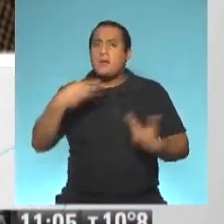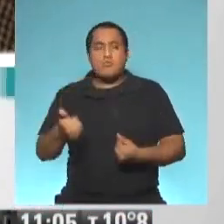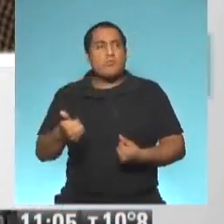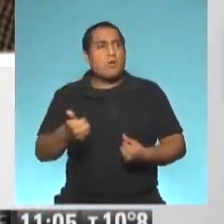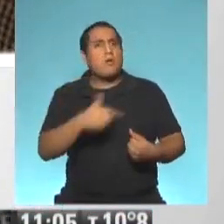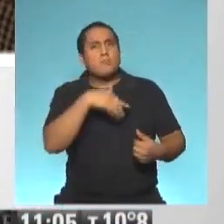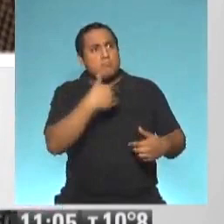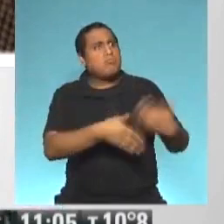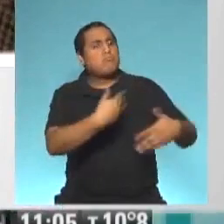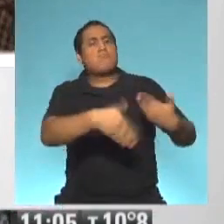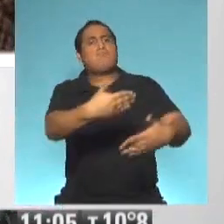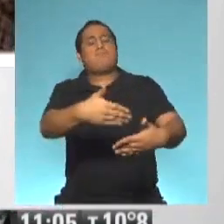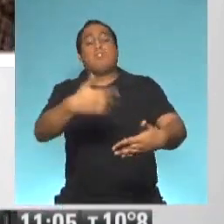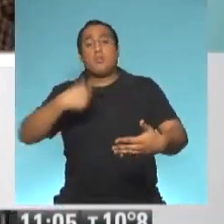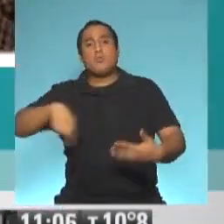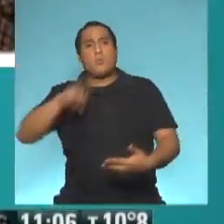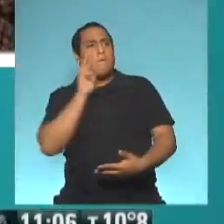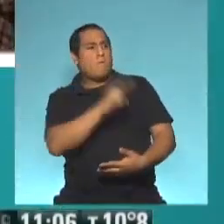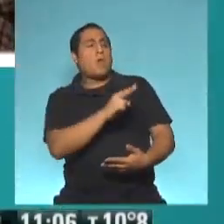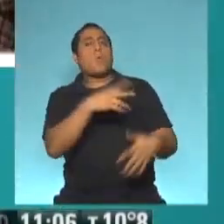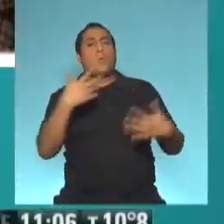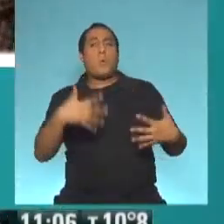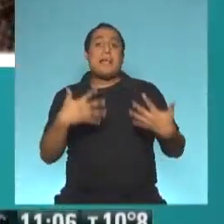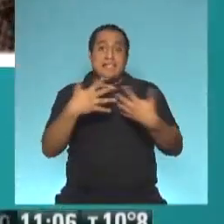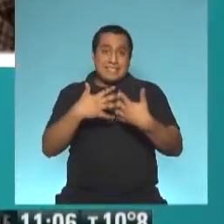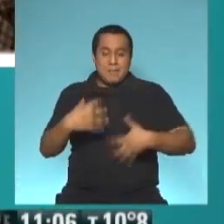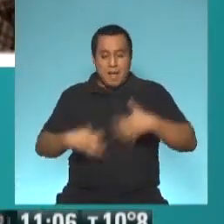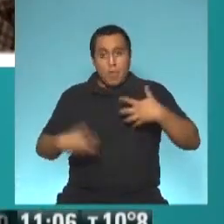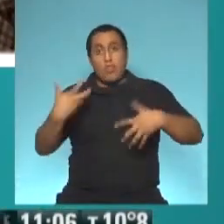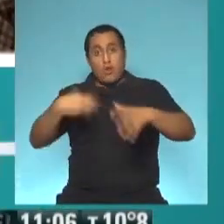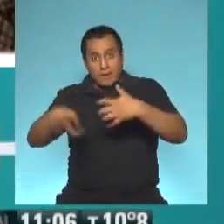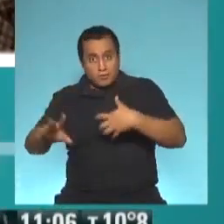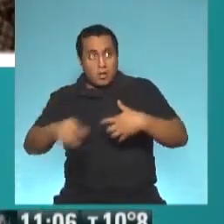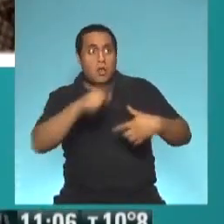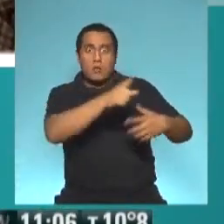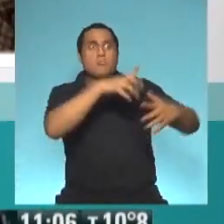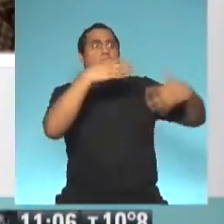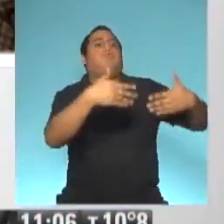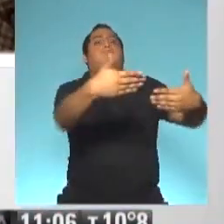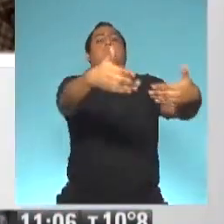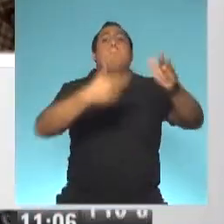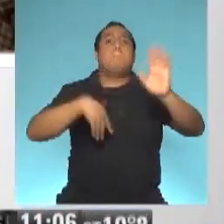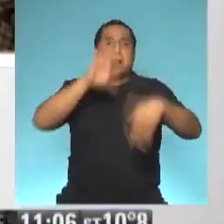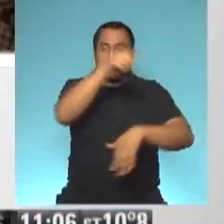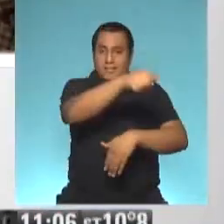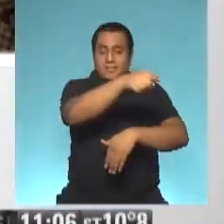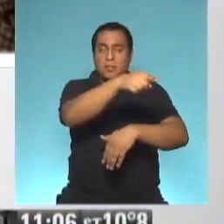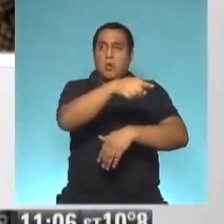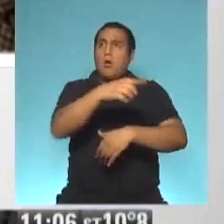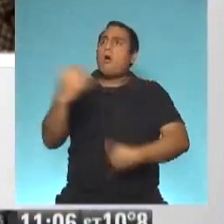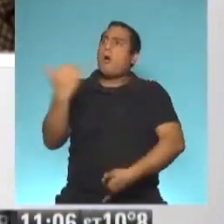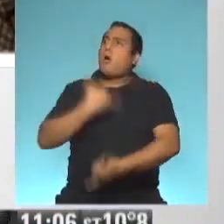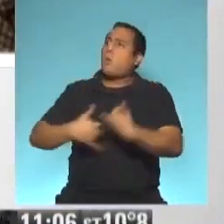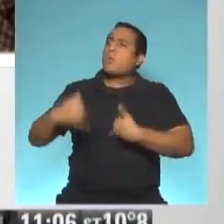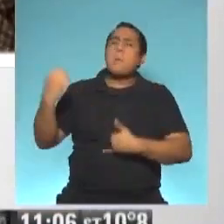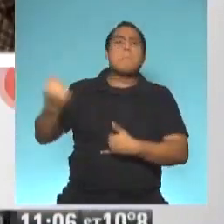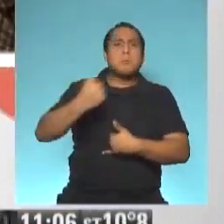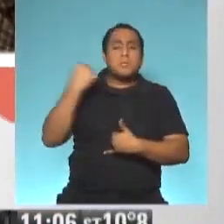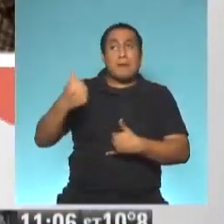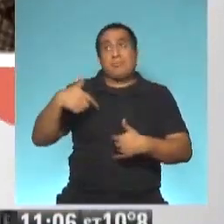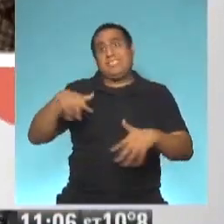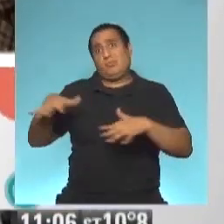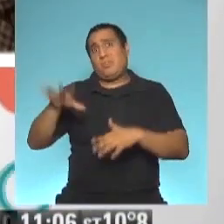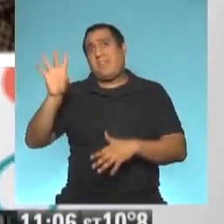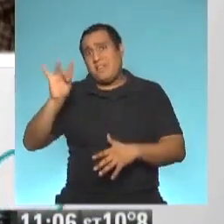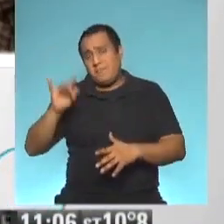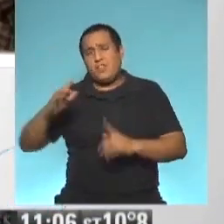por delante del sistema de donación. Qué importante lo que dice Zorati, porque realmente es un momento complejo, por supuesto en